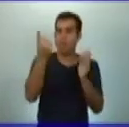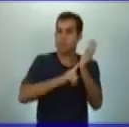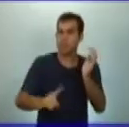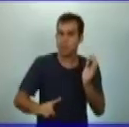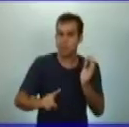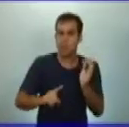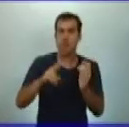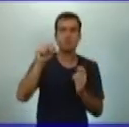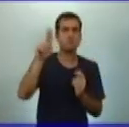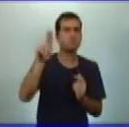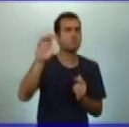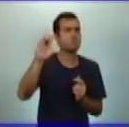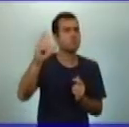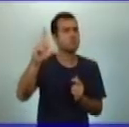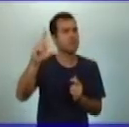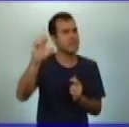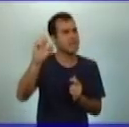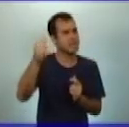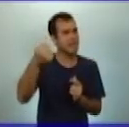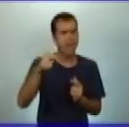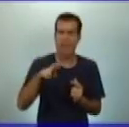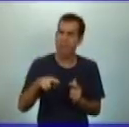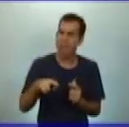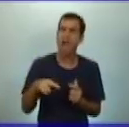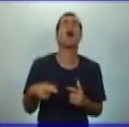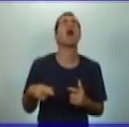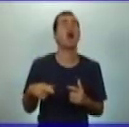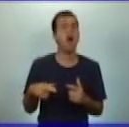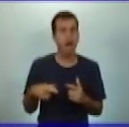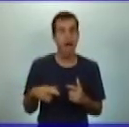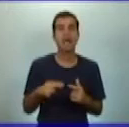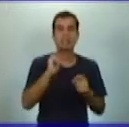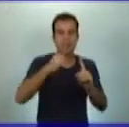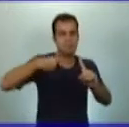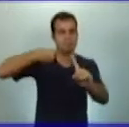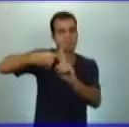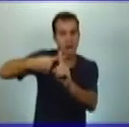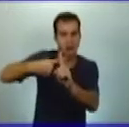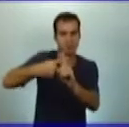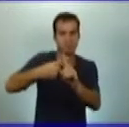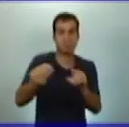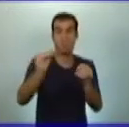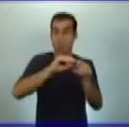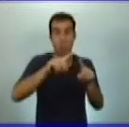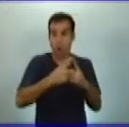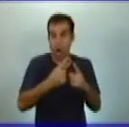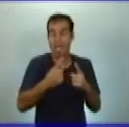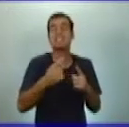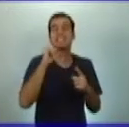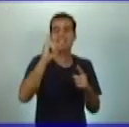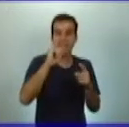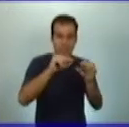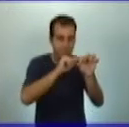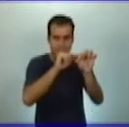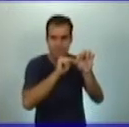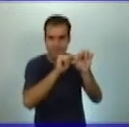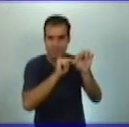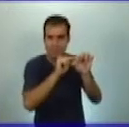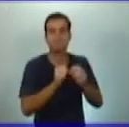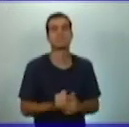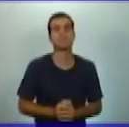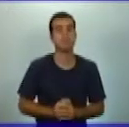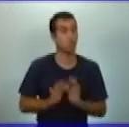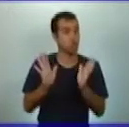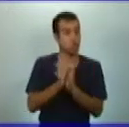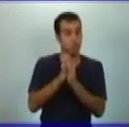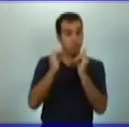átomos de este elemento químico? Su carga nuclear es 6 más. ¿Por qué? Porque tiene 6 protones en su núcleo. Fíjense toda la información que